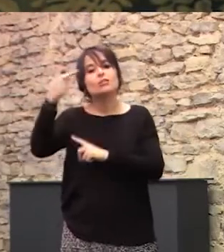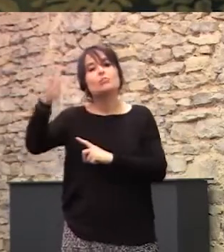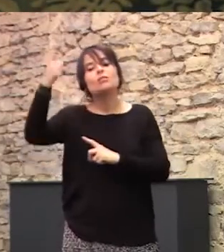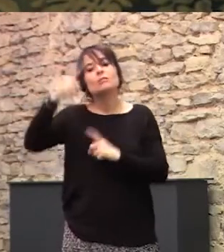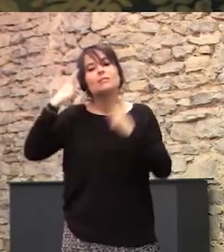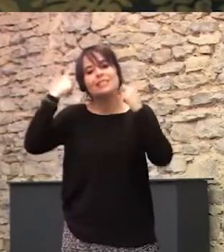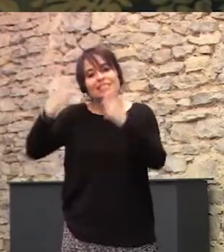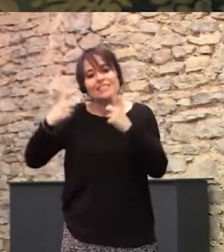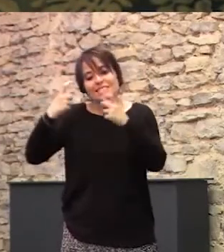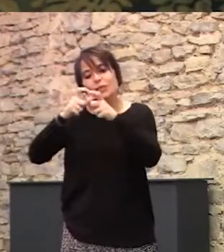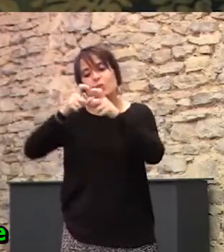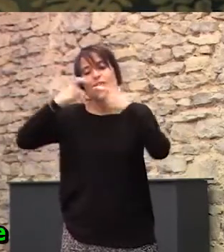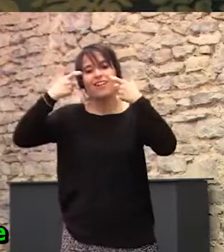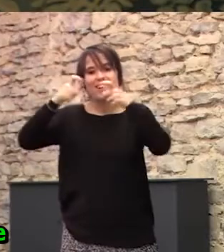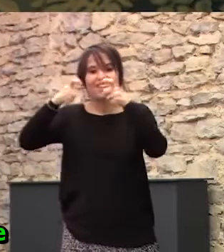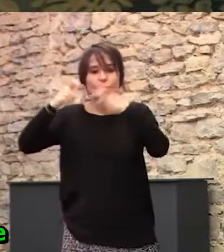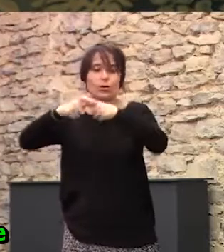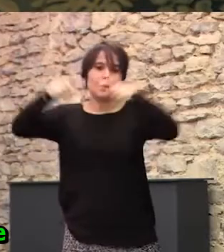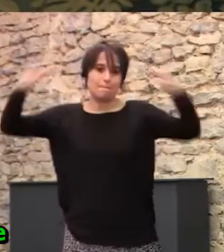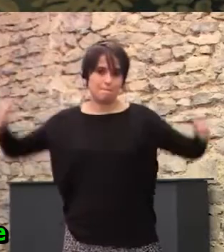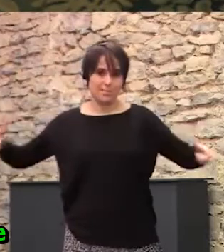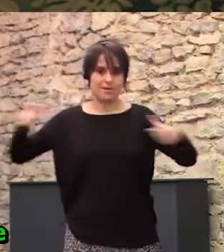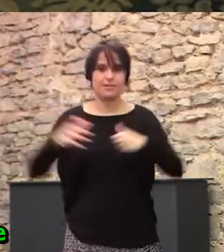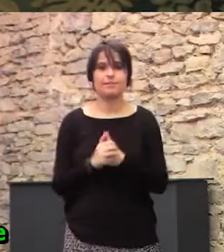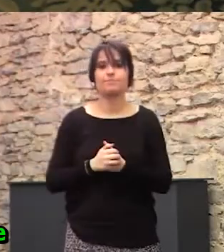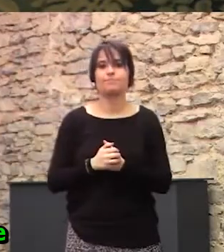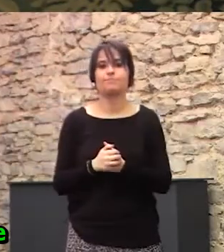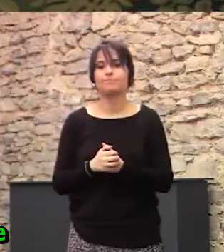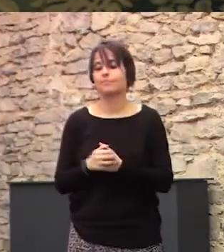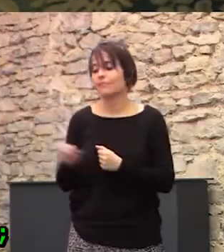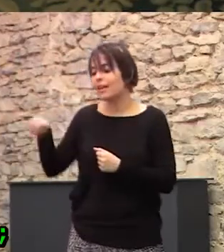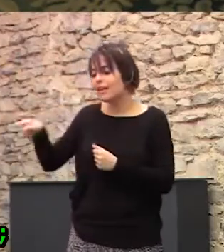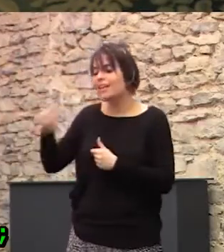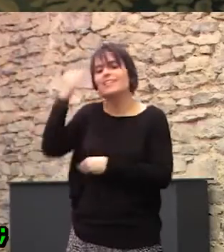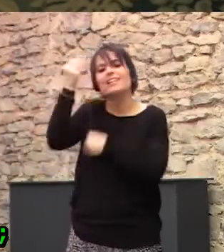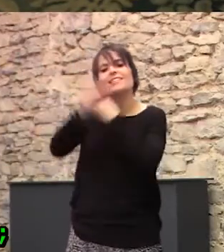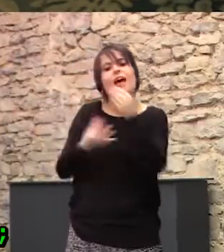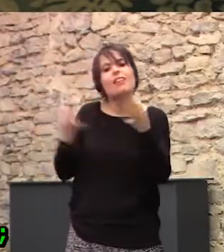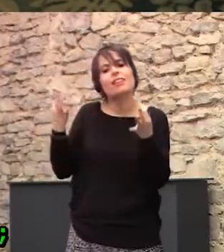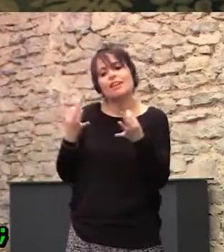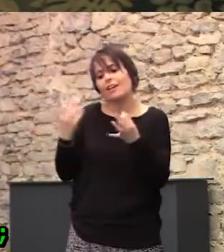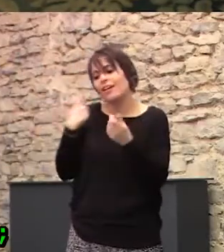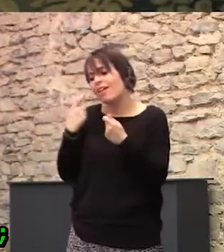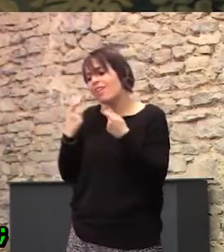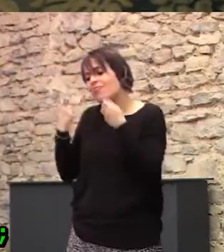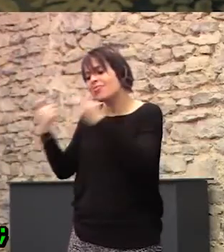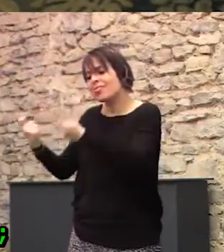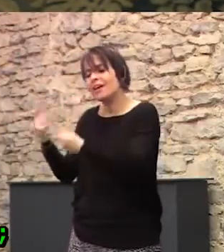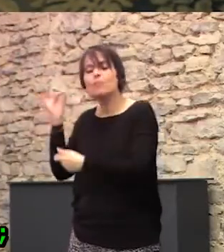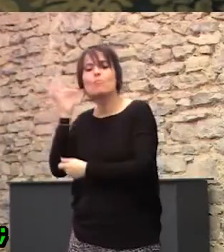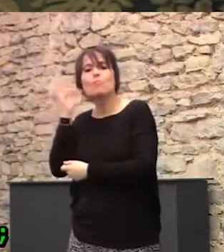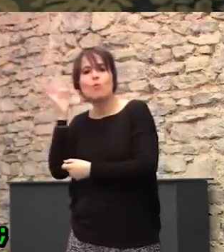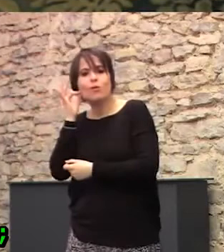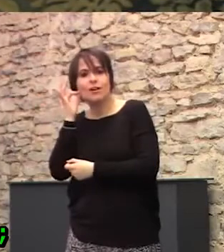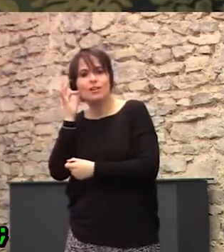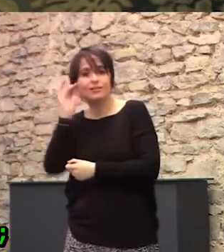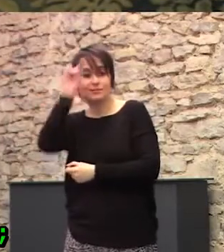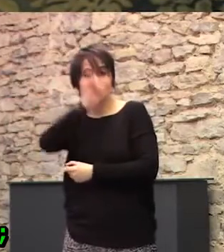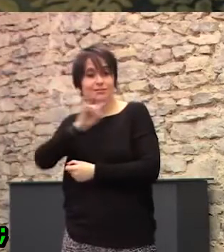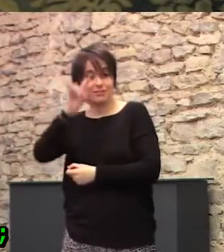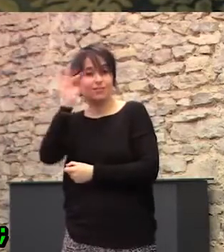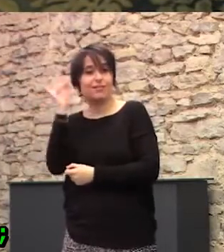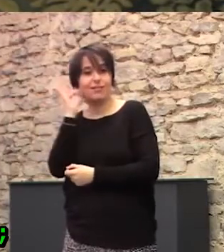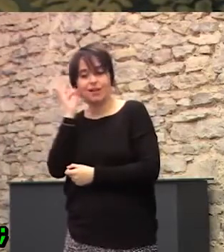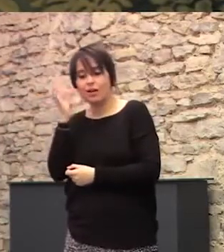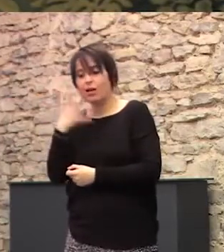ampliando esas categorías. Entonces, lo que hacen fundamentalmente es dar a las mujeres afroamericanas imágenes donde se